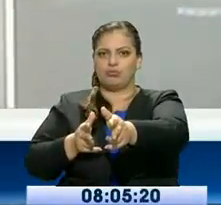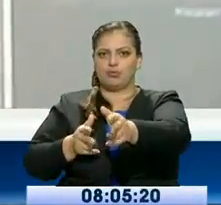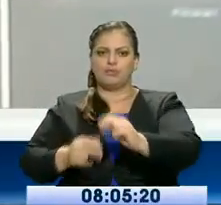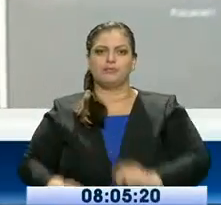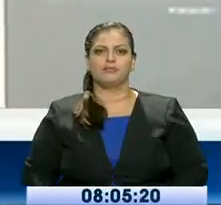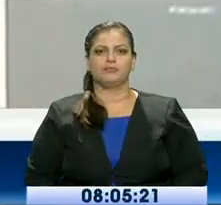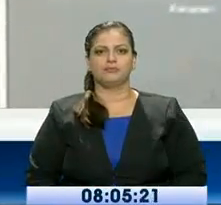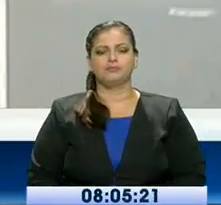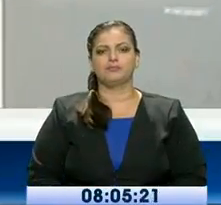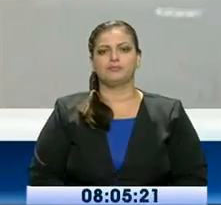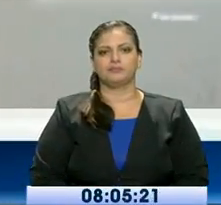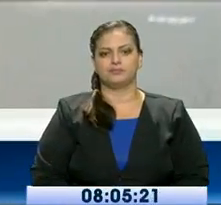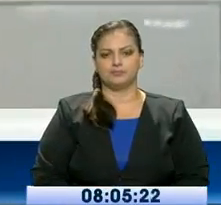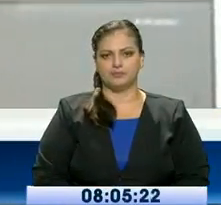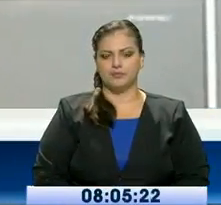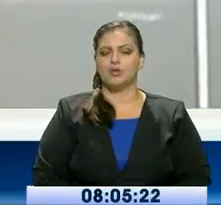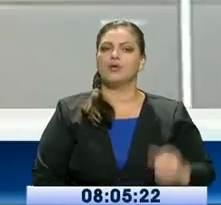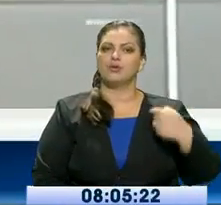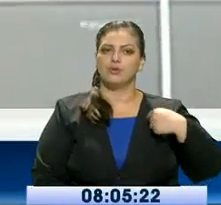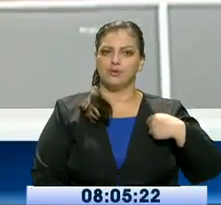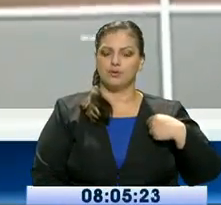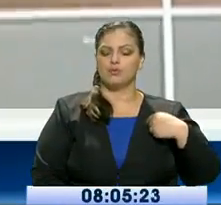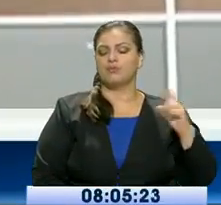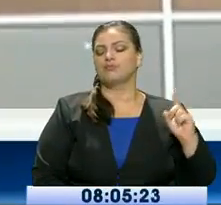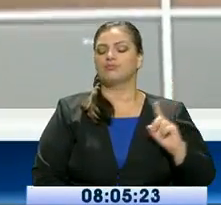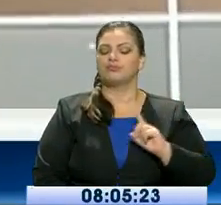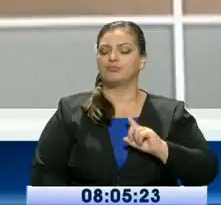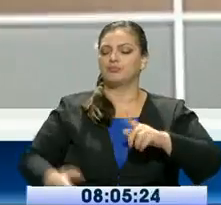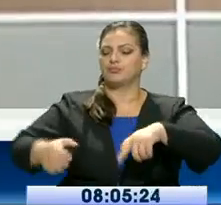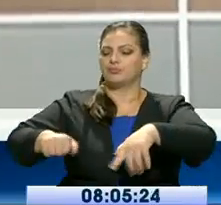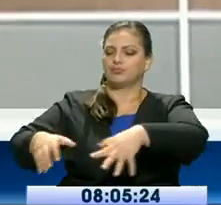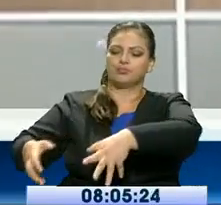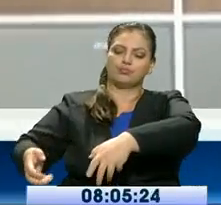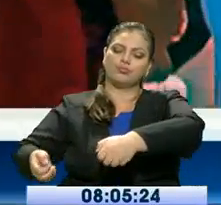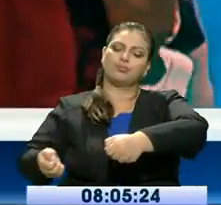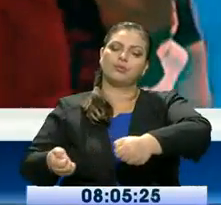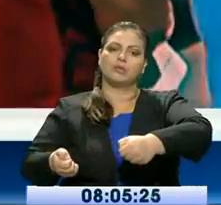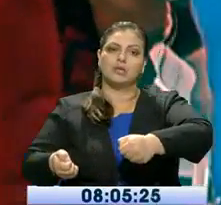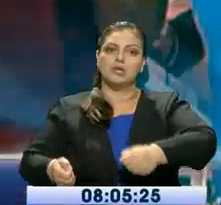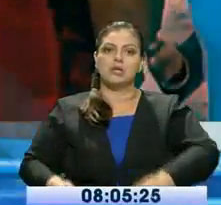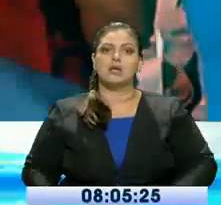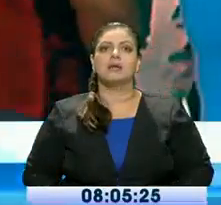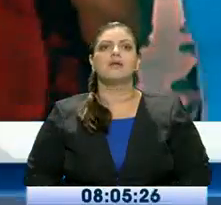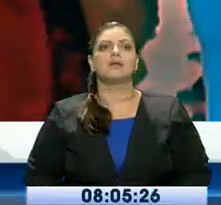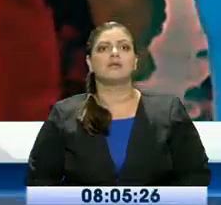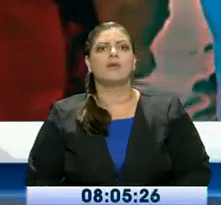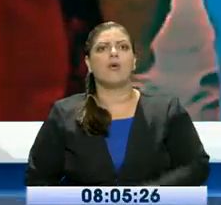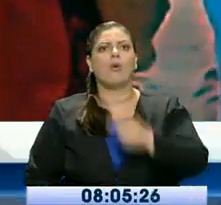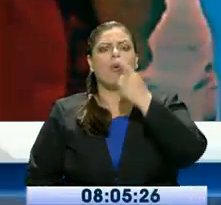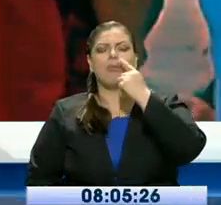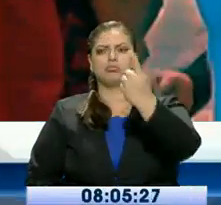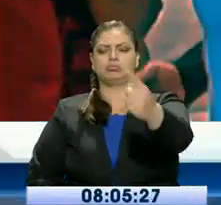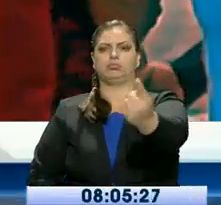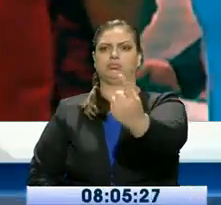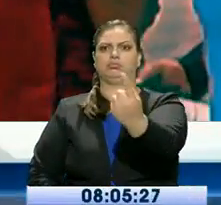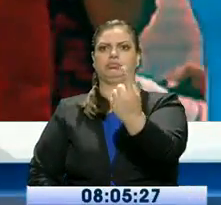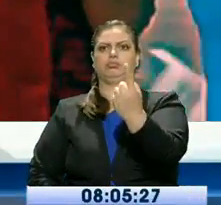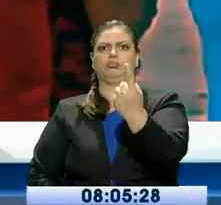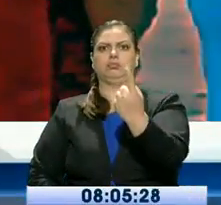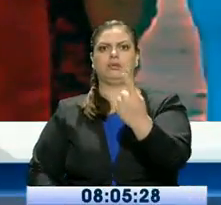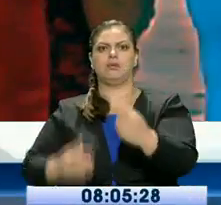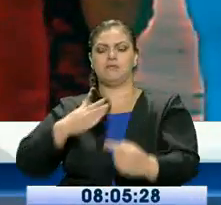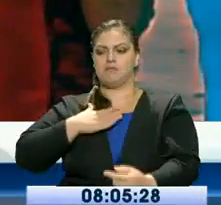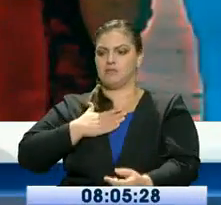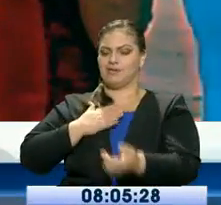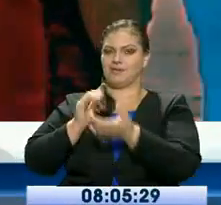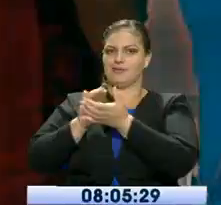La hermana se le lanza a mi esposa, yo me meto a defenderla, o sea, a separarla. Viene ese muchacho y nos lanza un puñete, y la